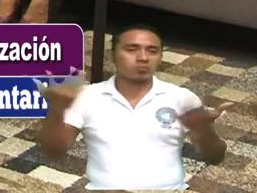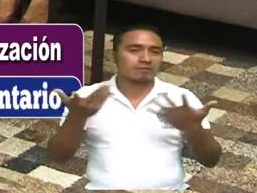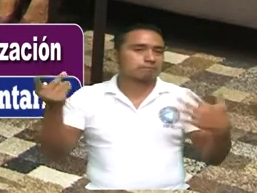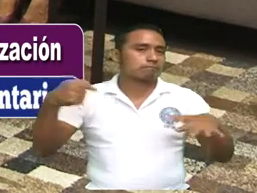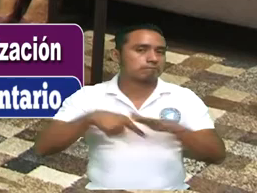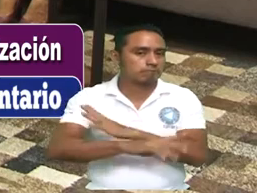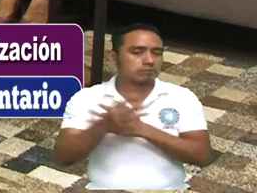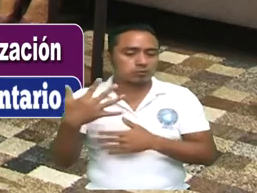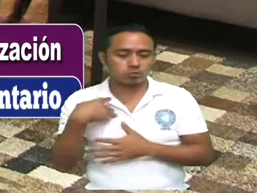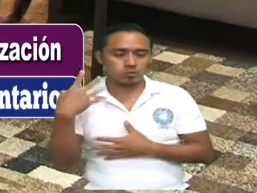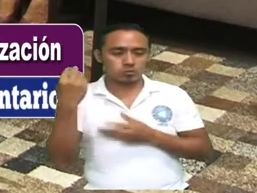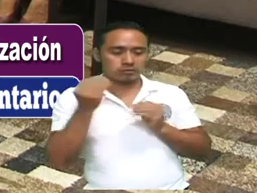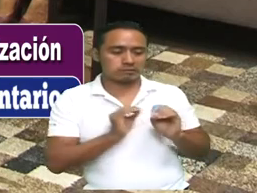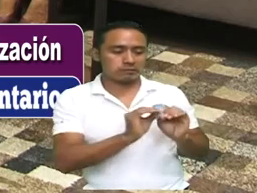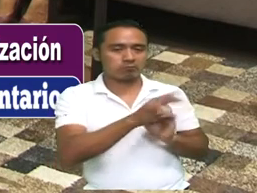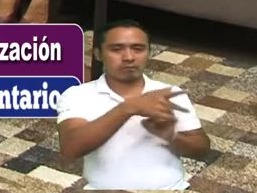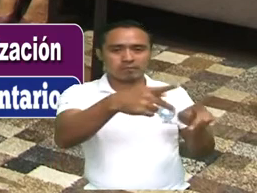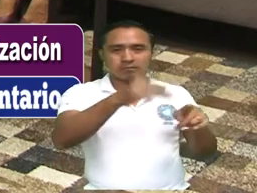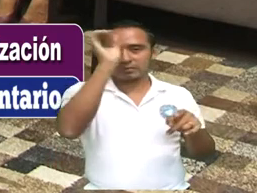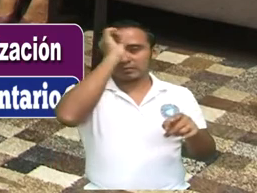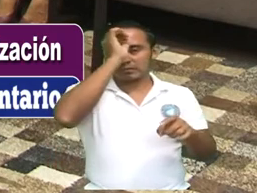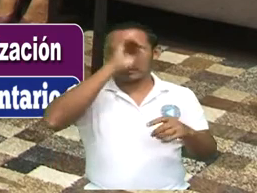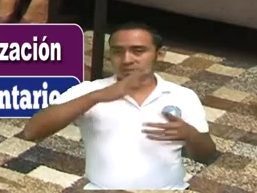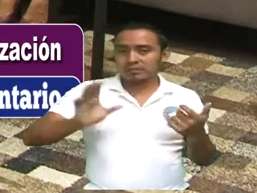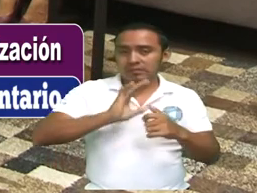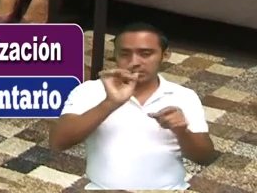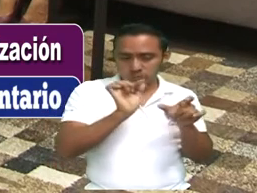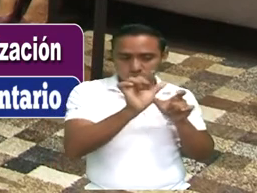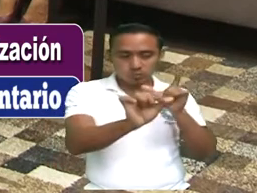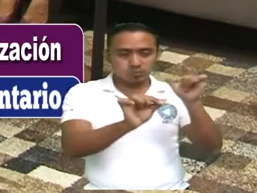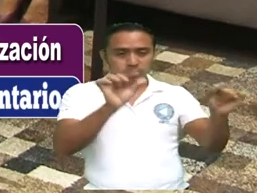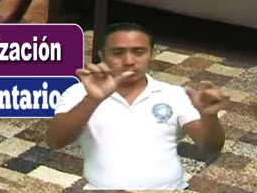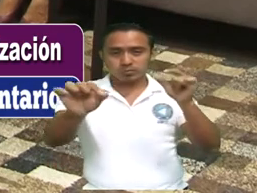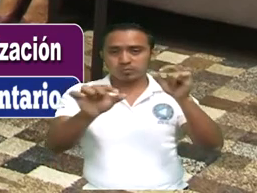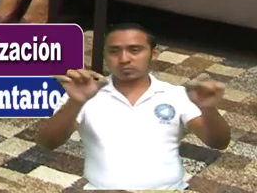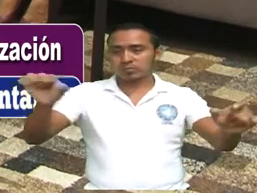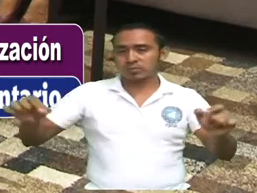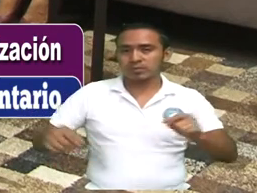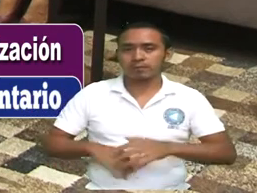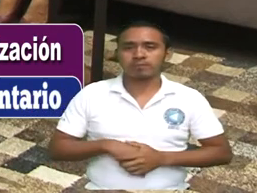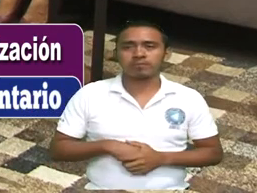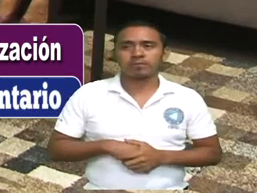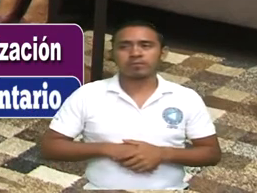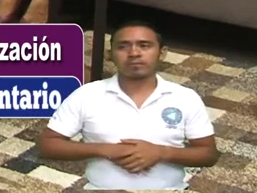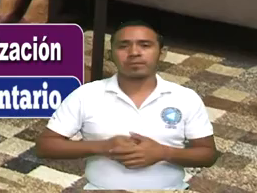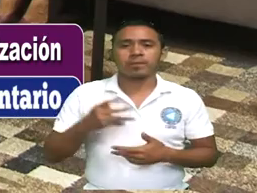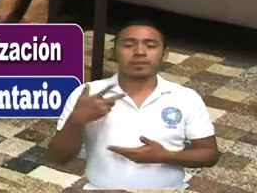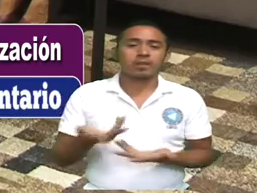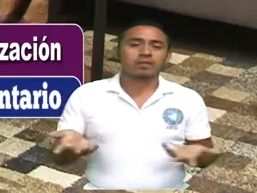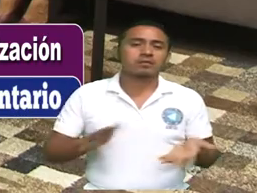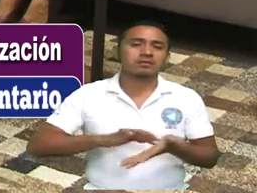de alfabetizar a todo el país, pues en cada rincón. Aparte que esto significó